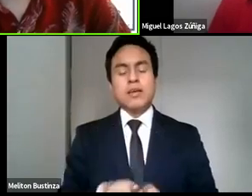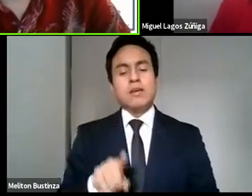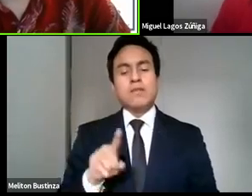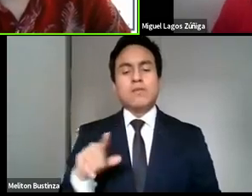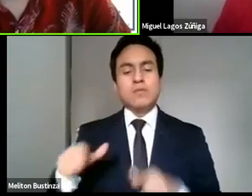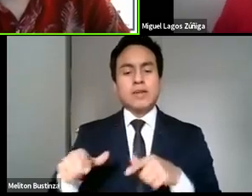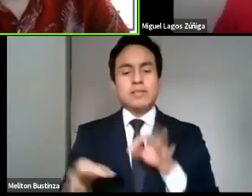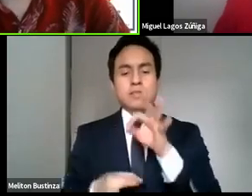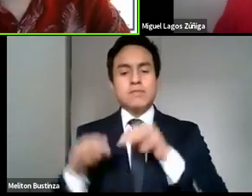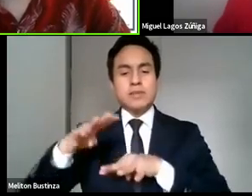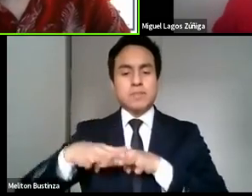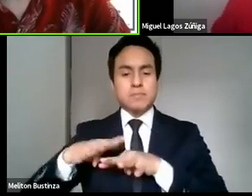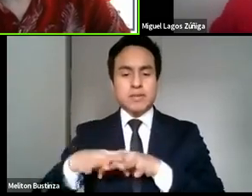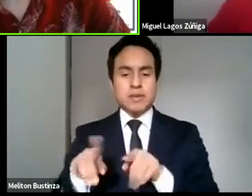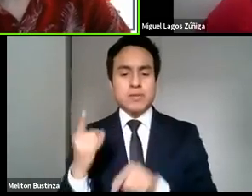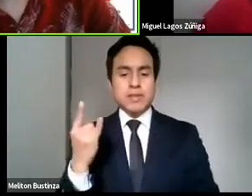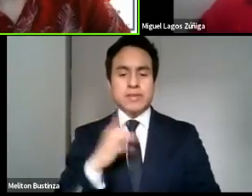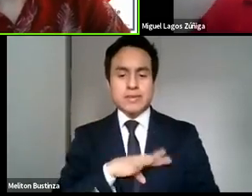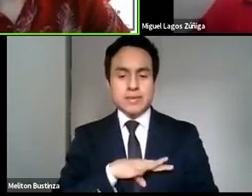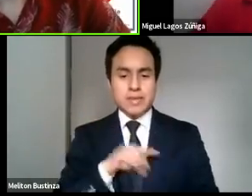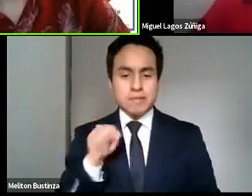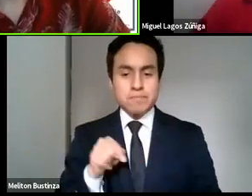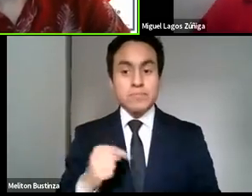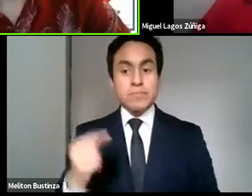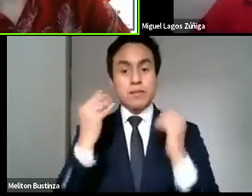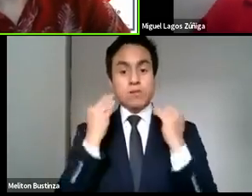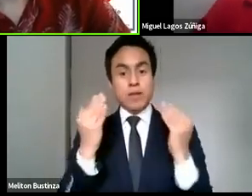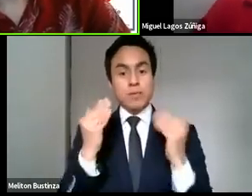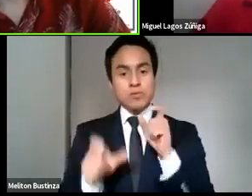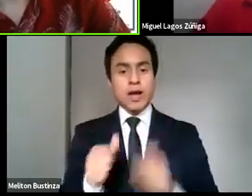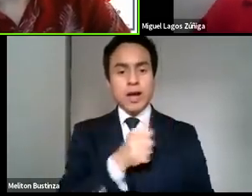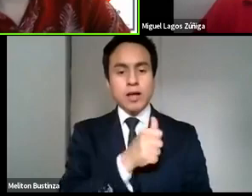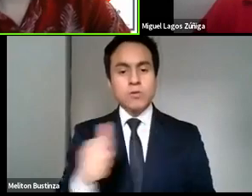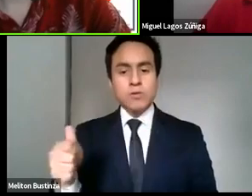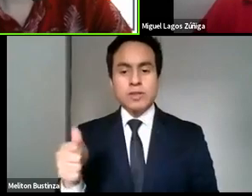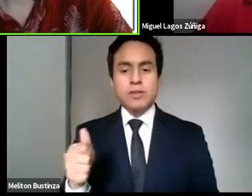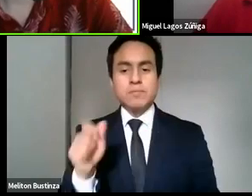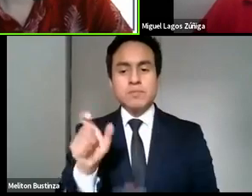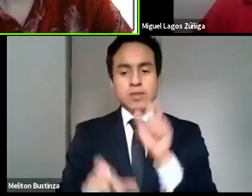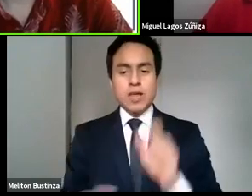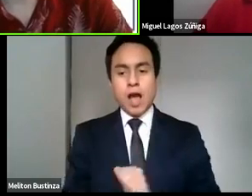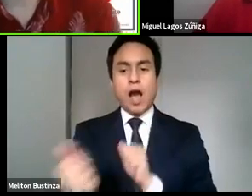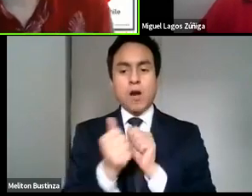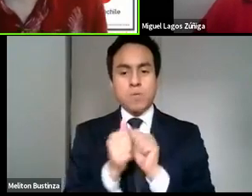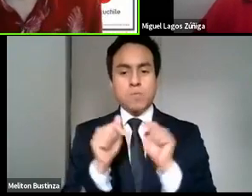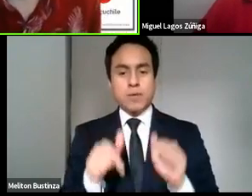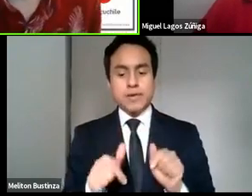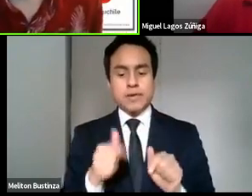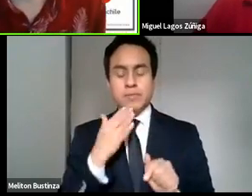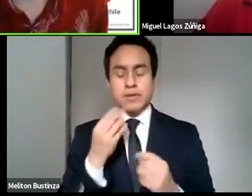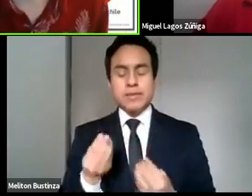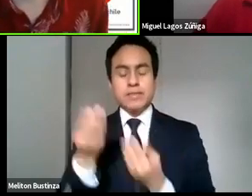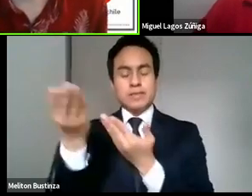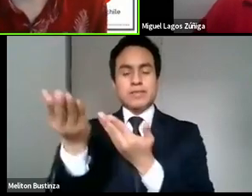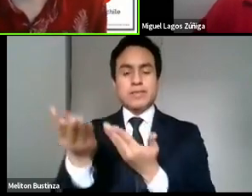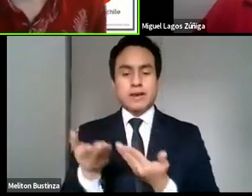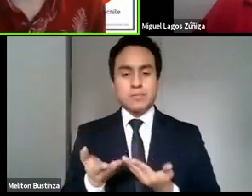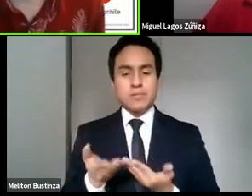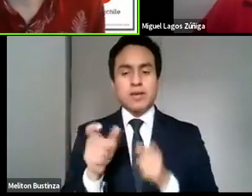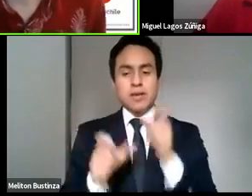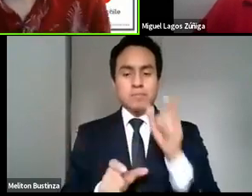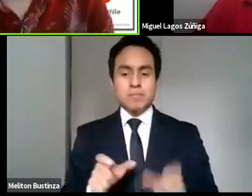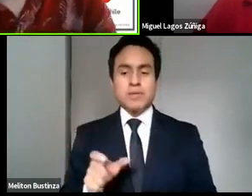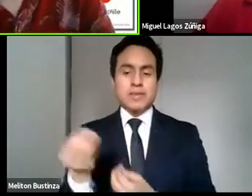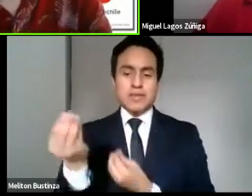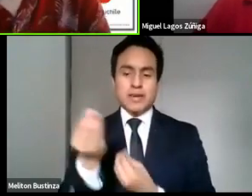y Matemáticas de la Universidad de Chile, saludamos a todos y todas las que nos acompañan y les damos la